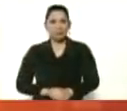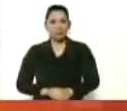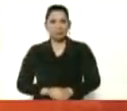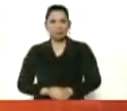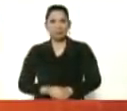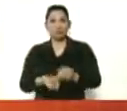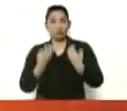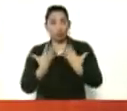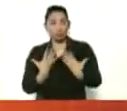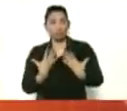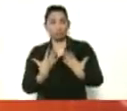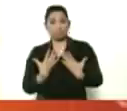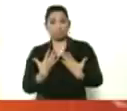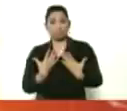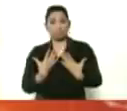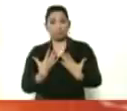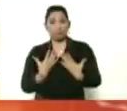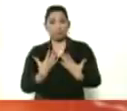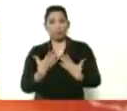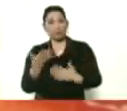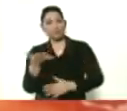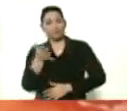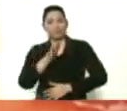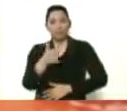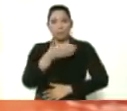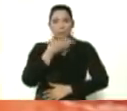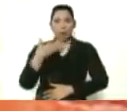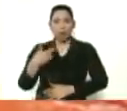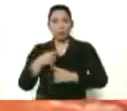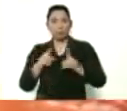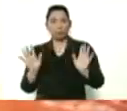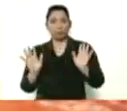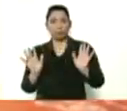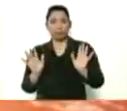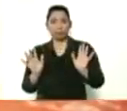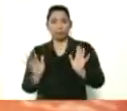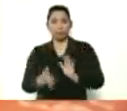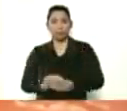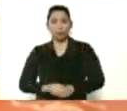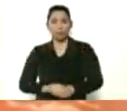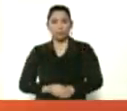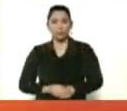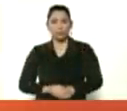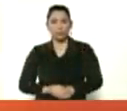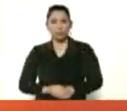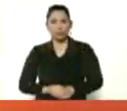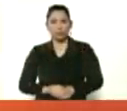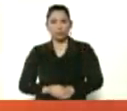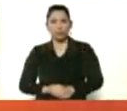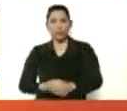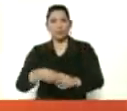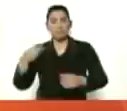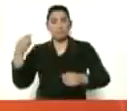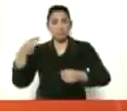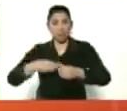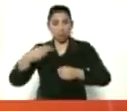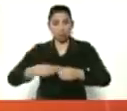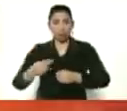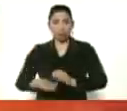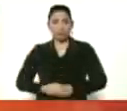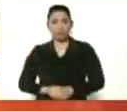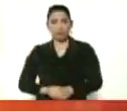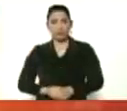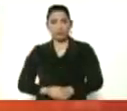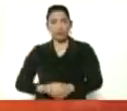Bueno, y tuvo una pequeña y leve mejoría, el enfermo. El petróleo. El